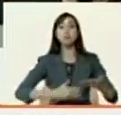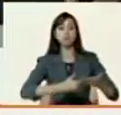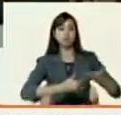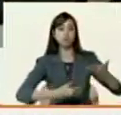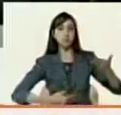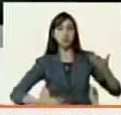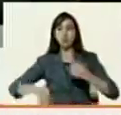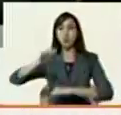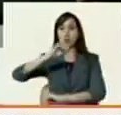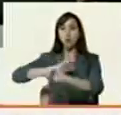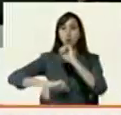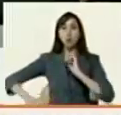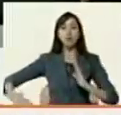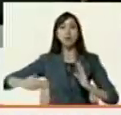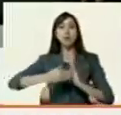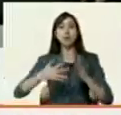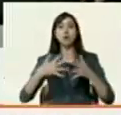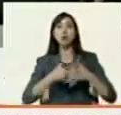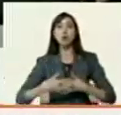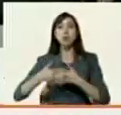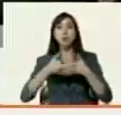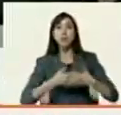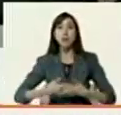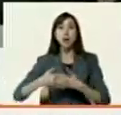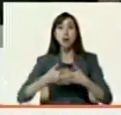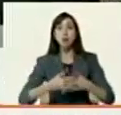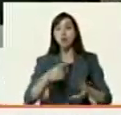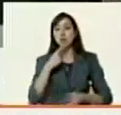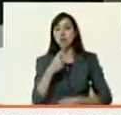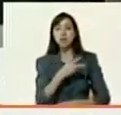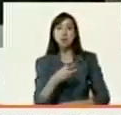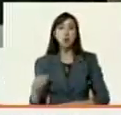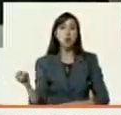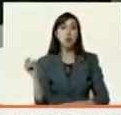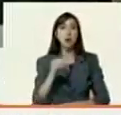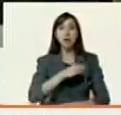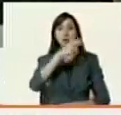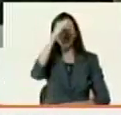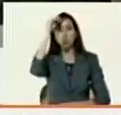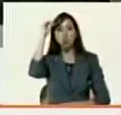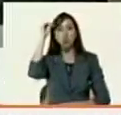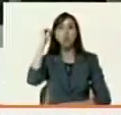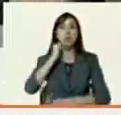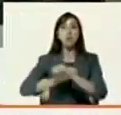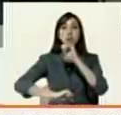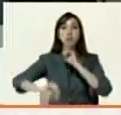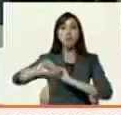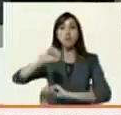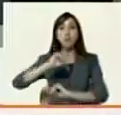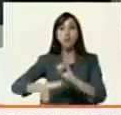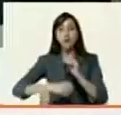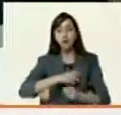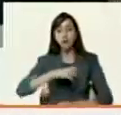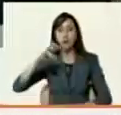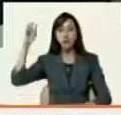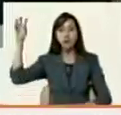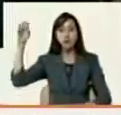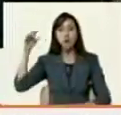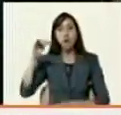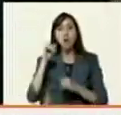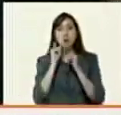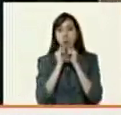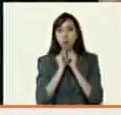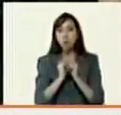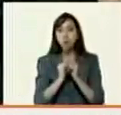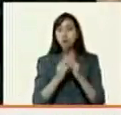del injerencismo norteamericano y para decir no más Trump, para defender también la soberanía de la patria venezolana. Es la información que